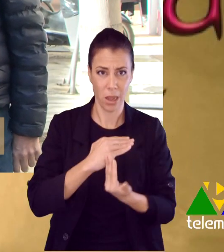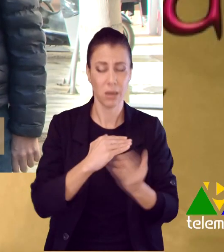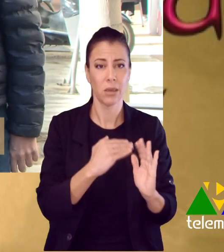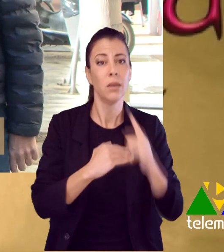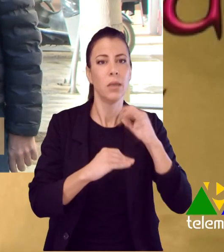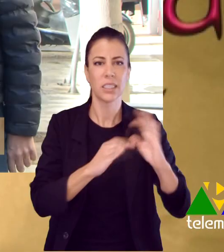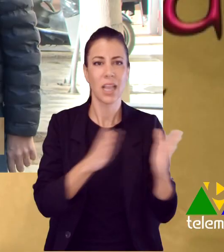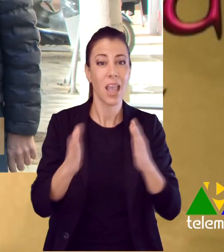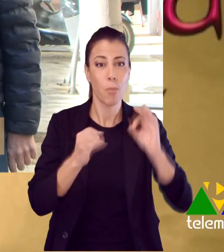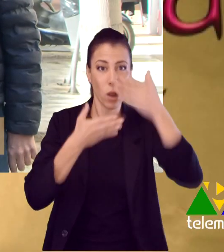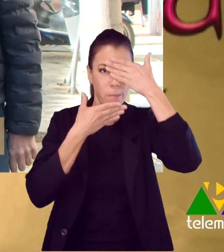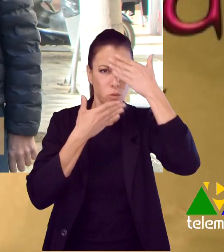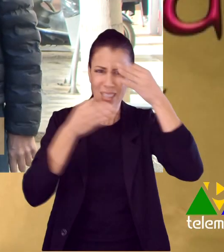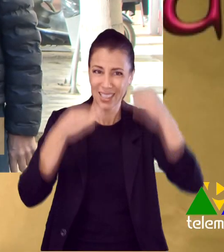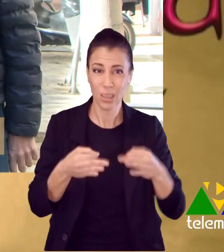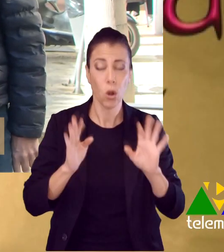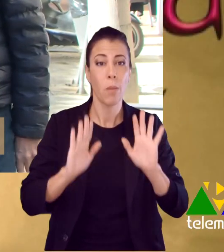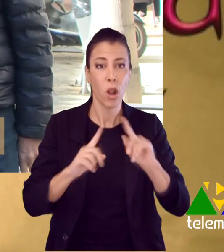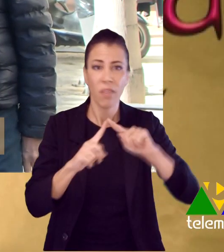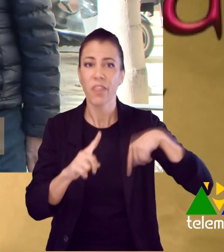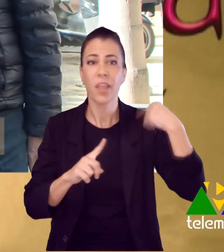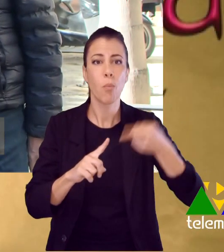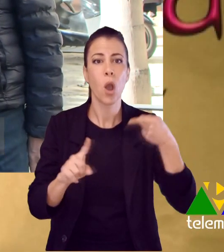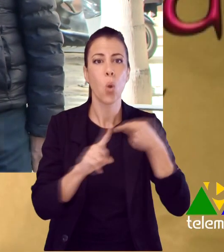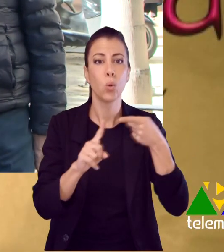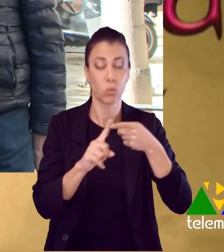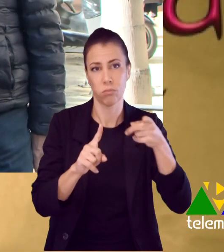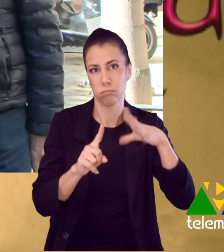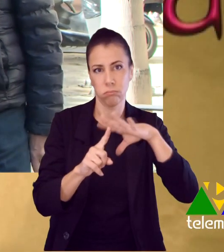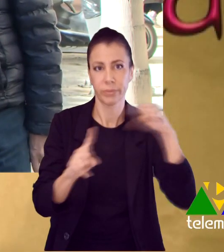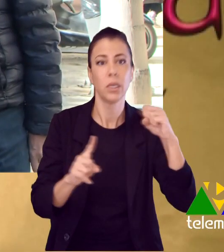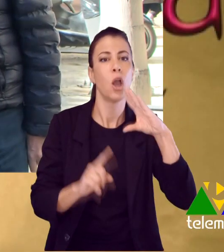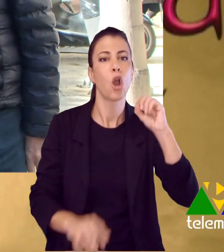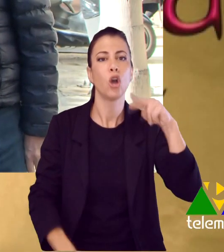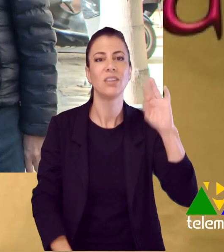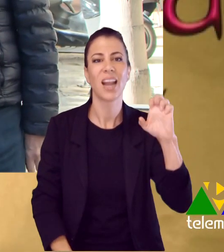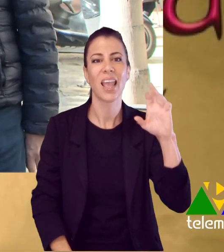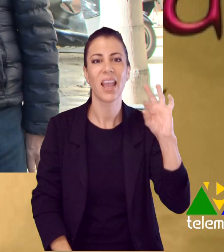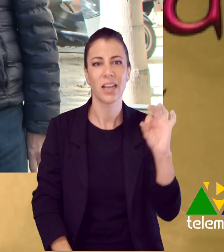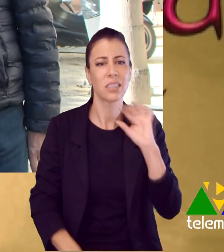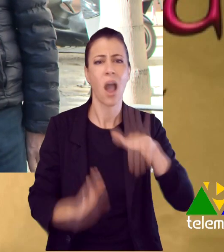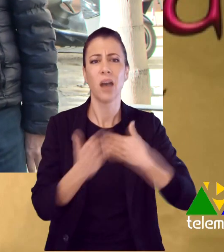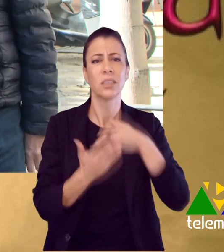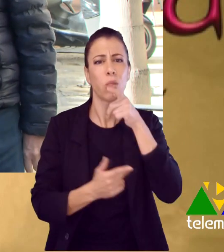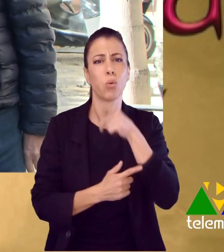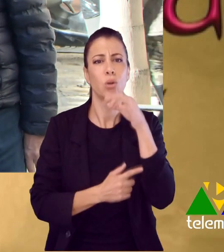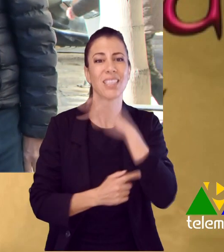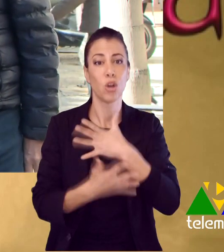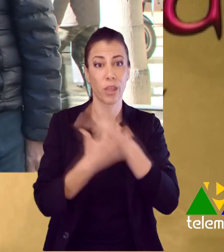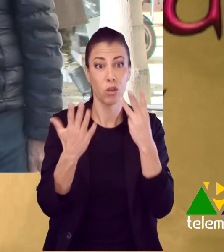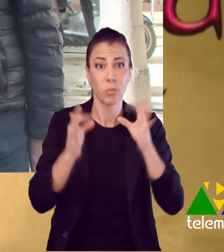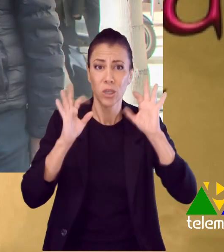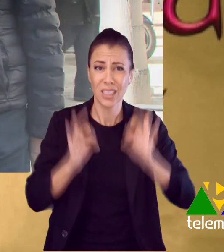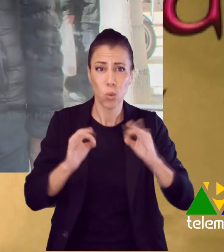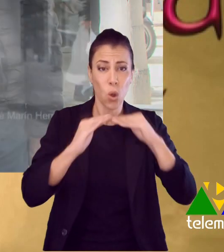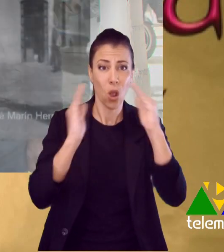seguramente es de época musulmana, y después pasó Alonso de Contreras y duró hasta el siglo XVIII. Curiosamente, ese horno, esa casa